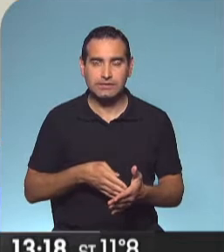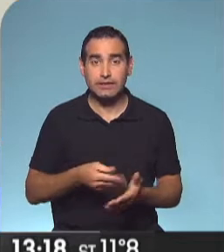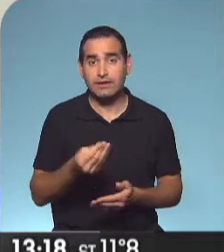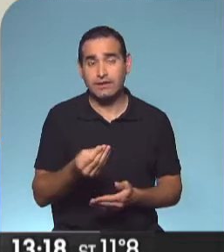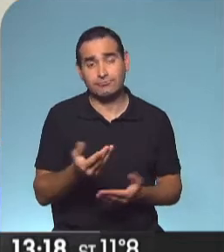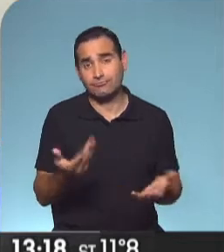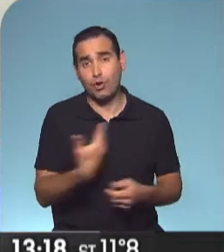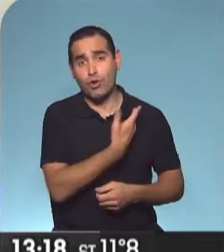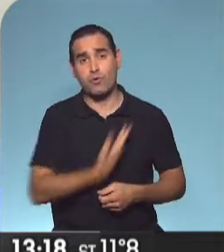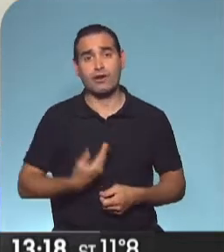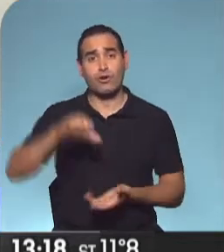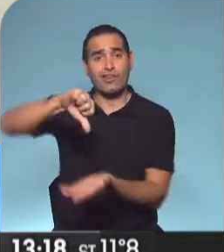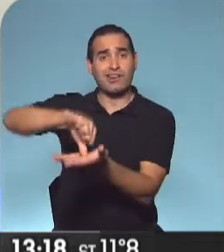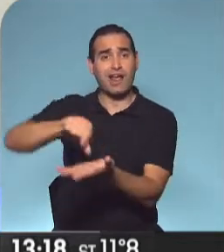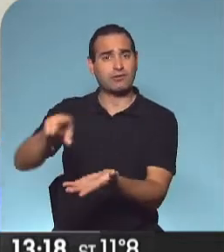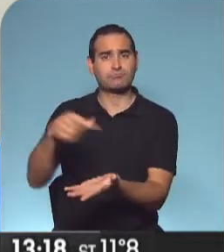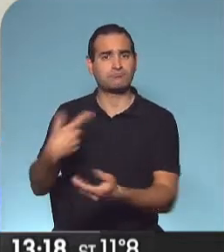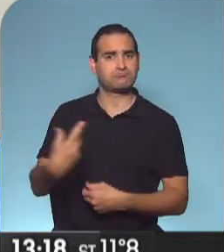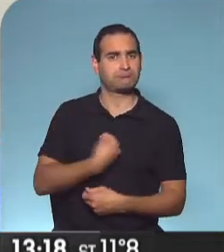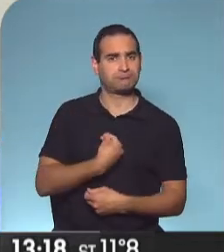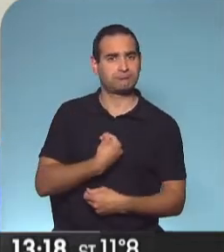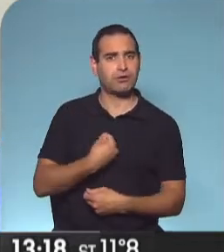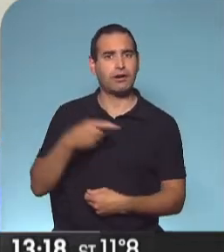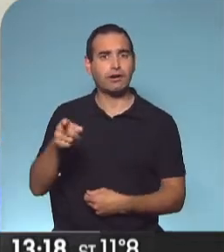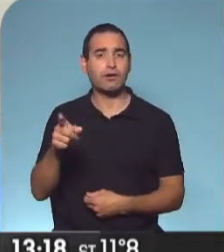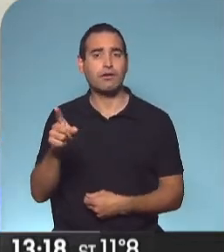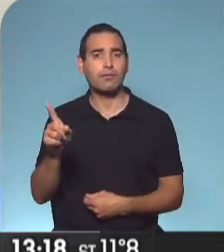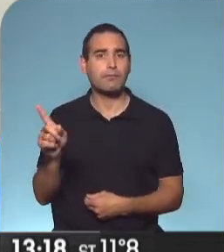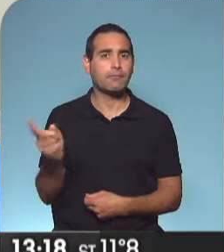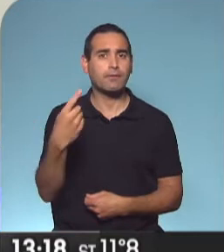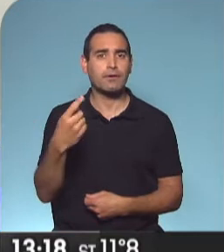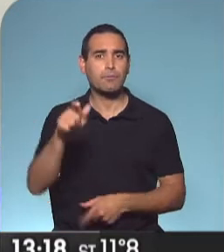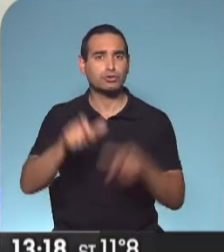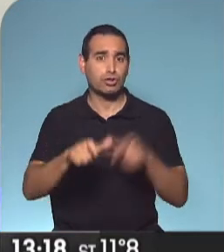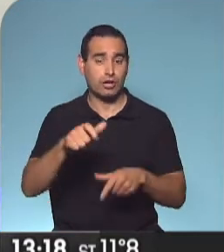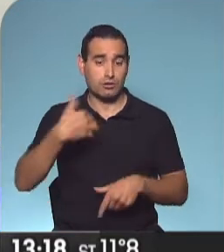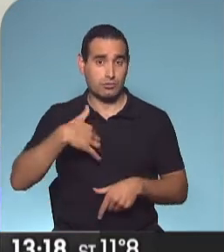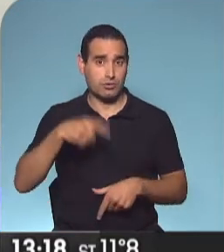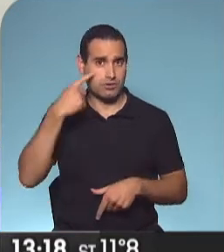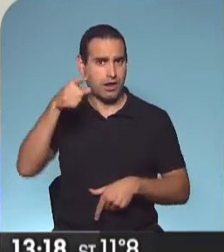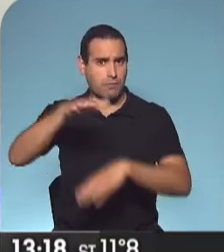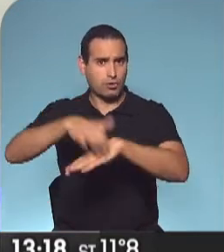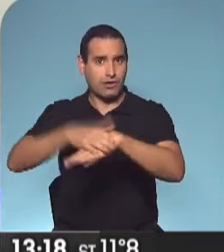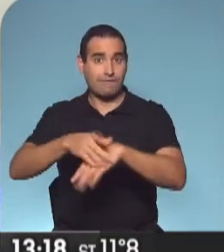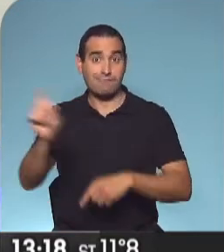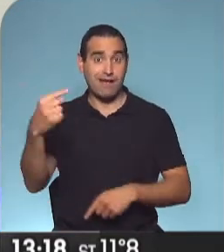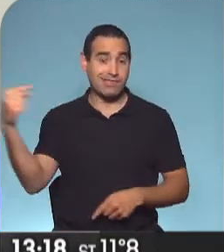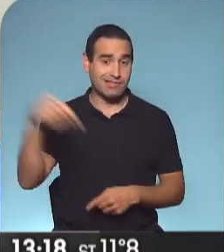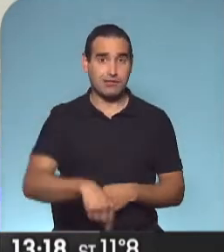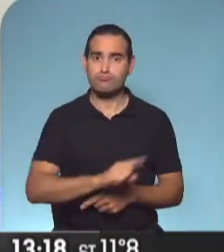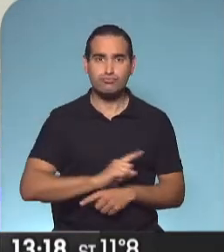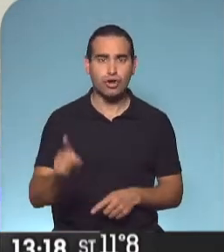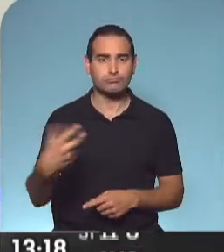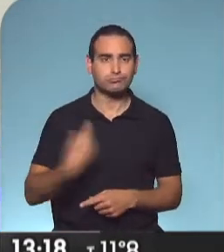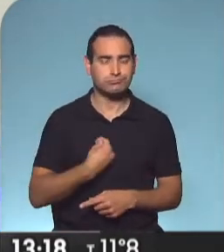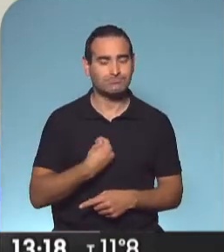que el gobierno iraní nunca accedió a extraditar a los que la justicia entiende son los responsables de estos hechos. Y